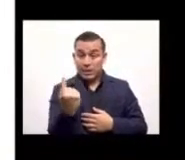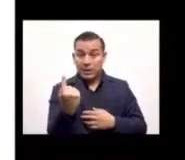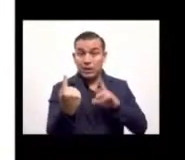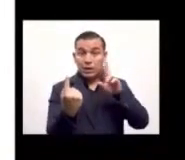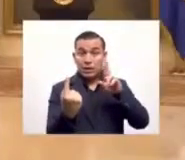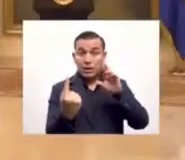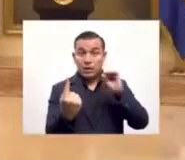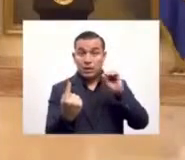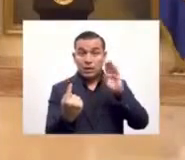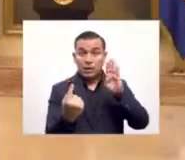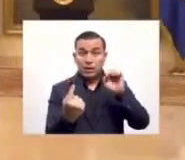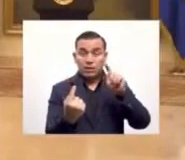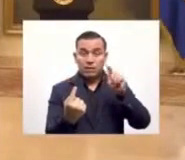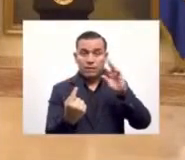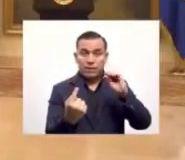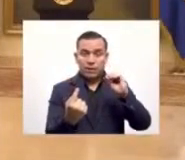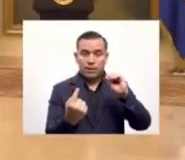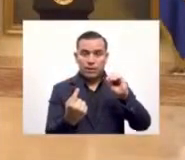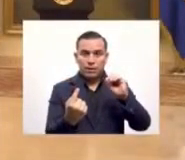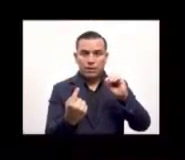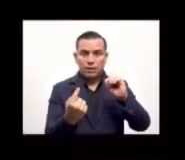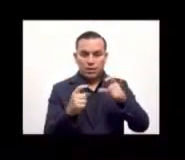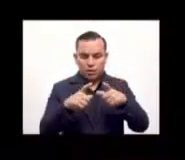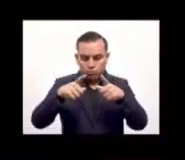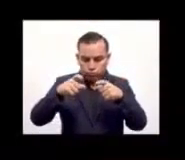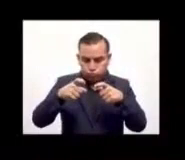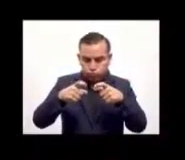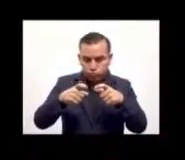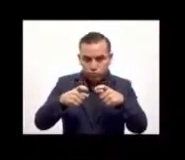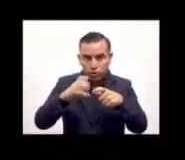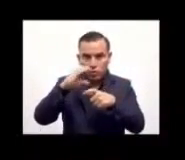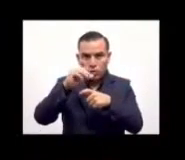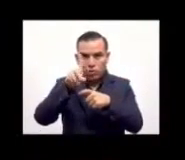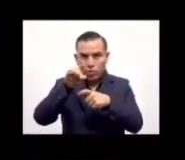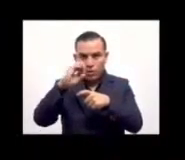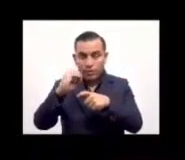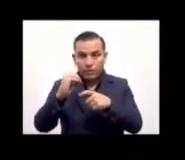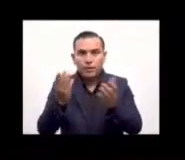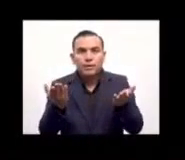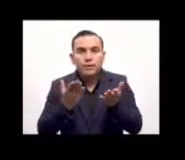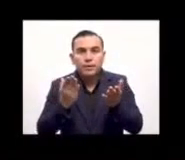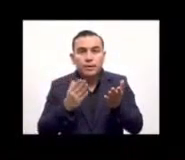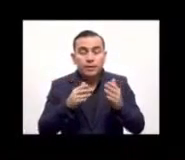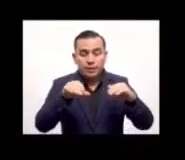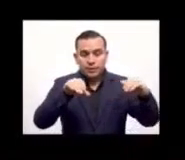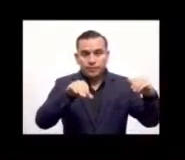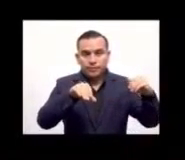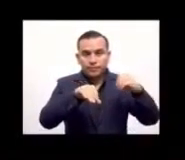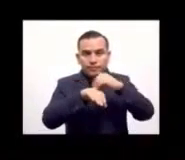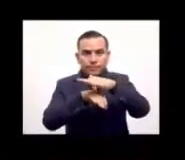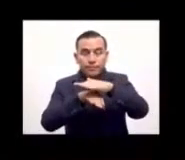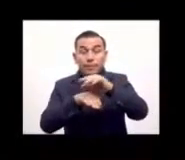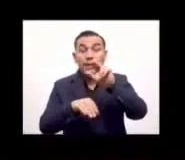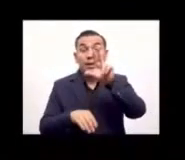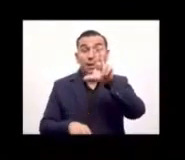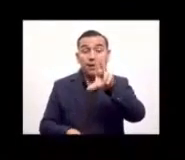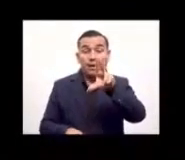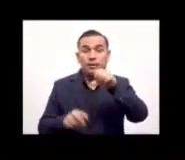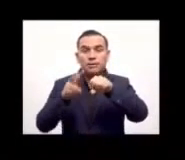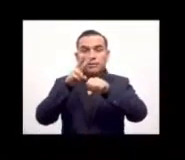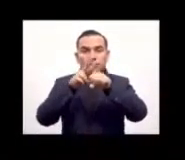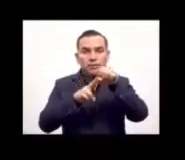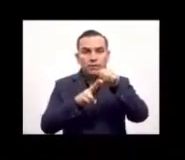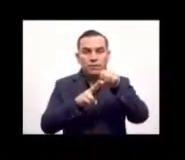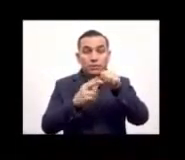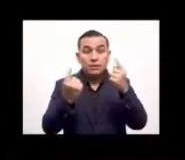donde alguien se para a mostrar mockups de o wireframes de una aplicación. Y